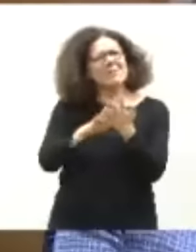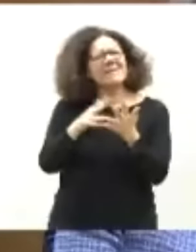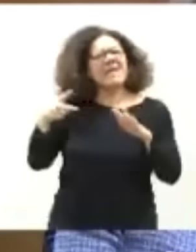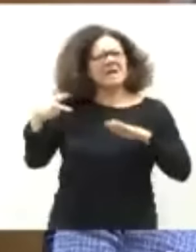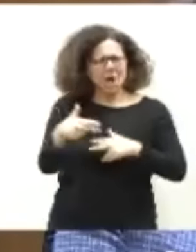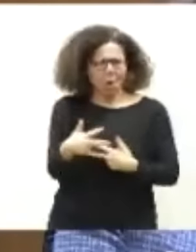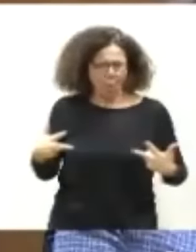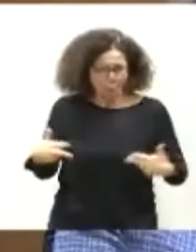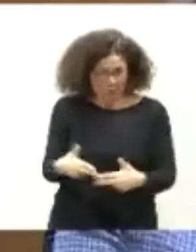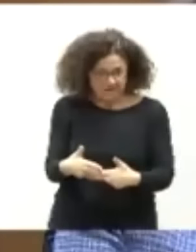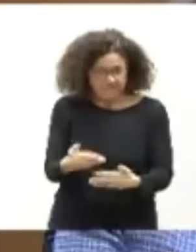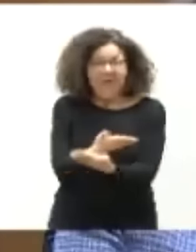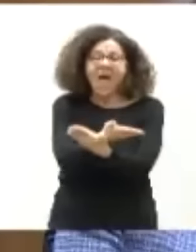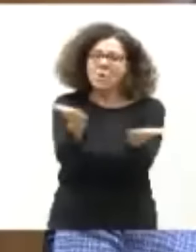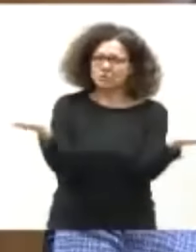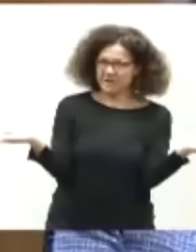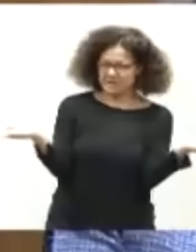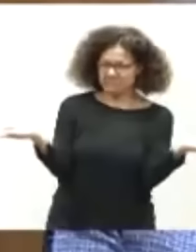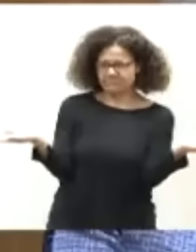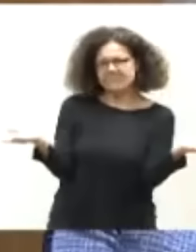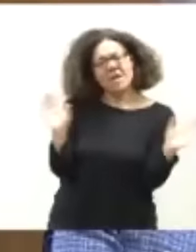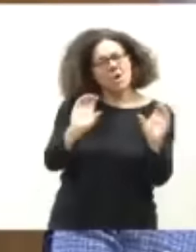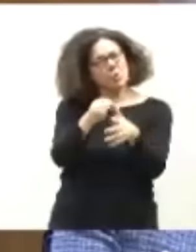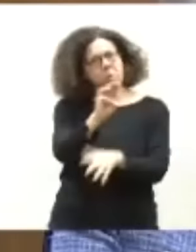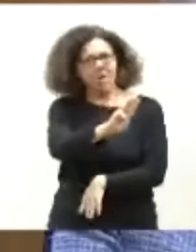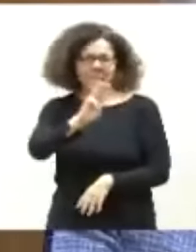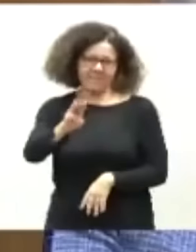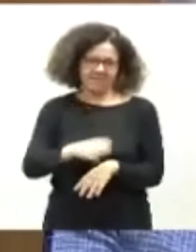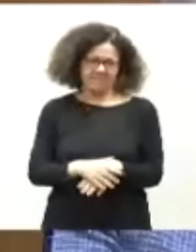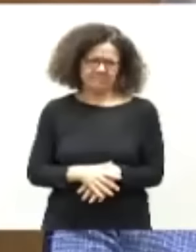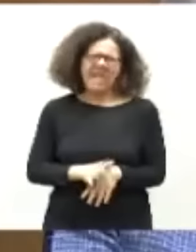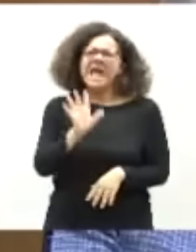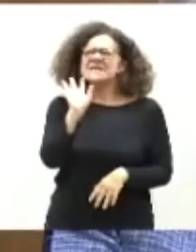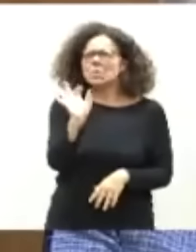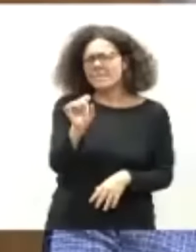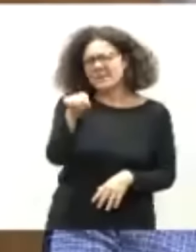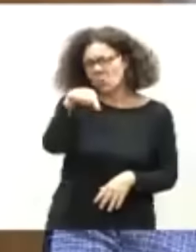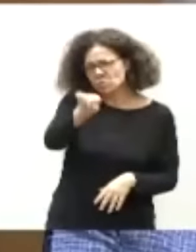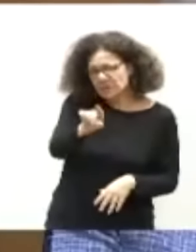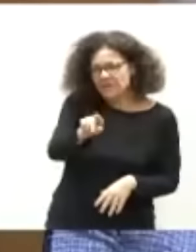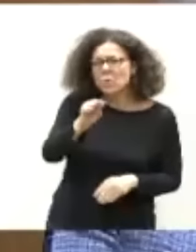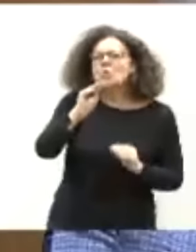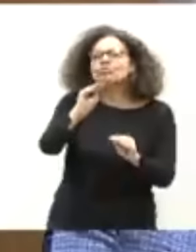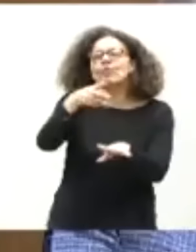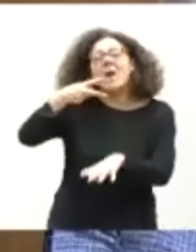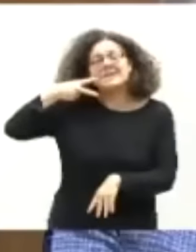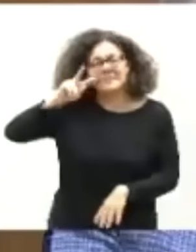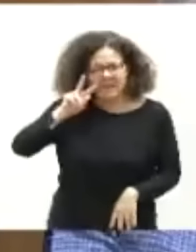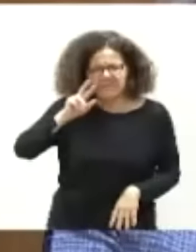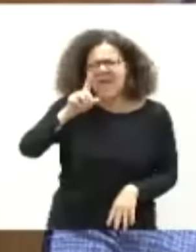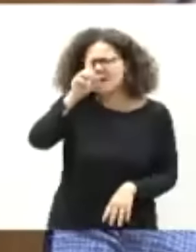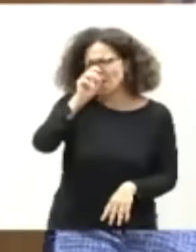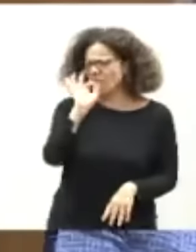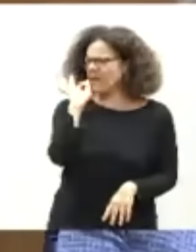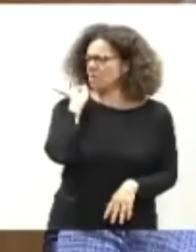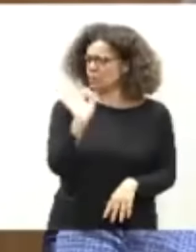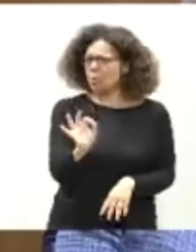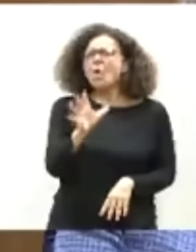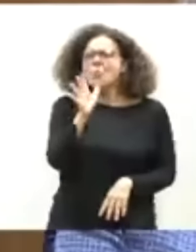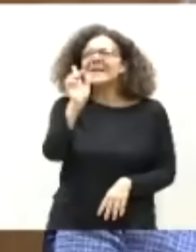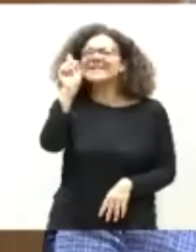yo, a ustedes, las señorías del Partido Popular. Seguramente que usted, con su experiencia, se va a acordar de ellos, porque